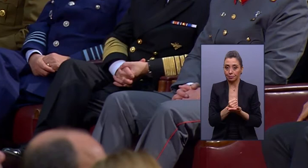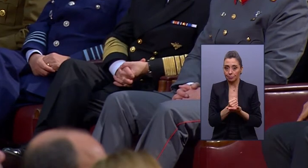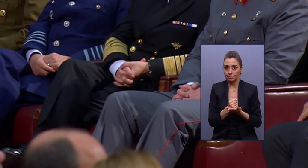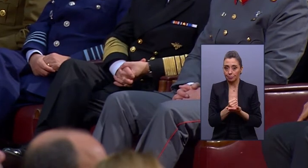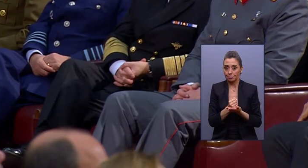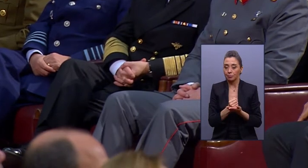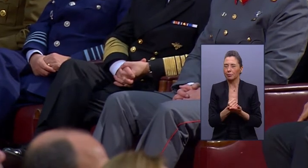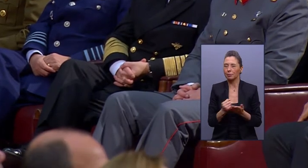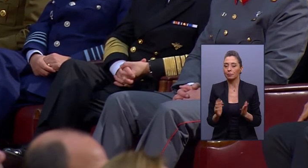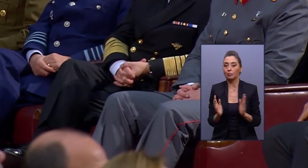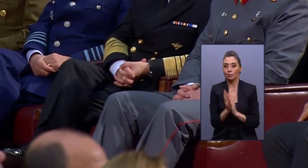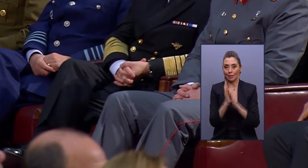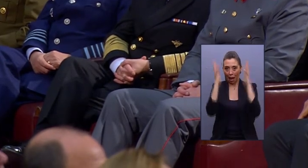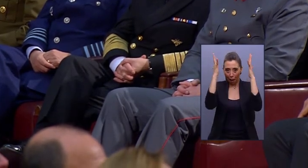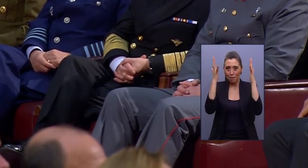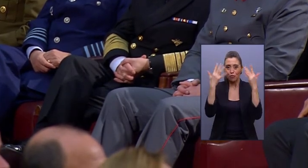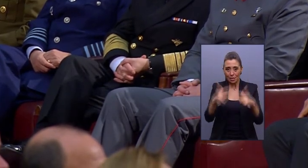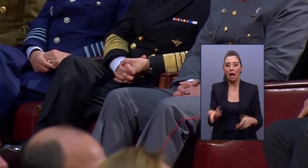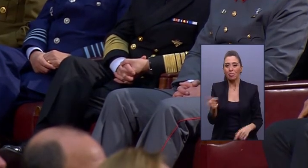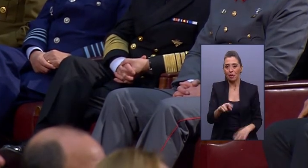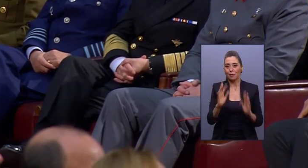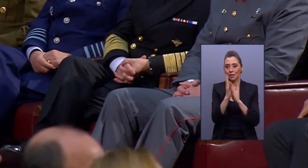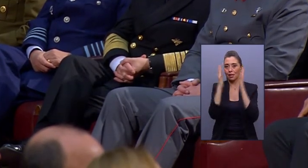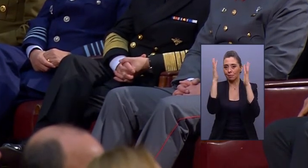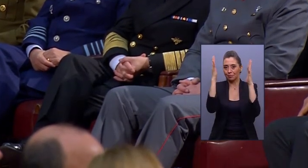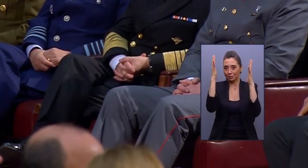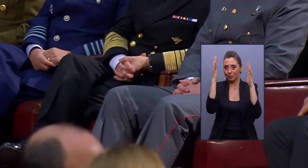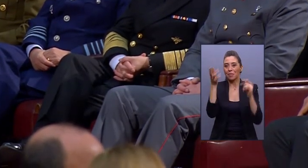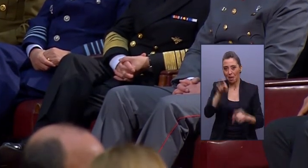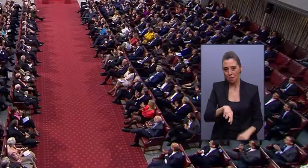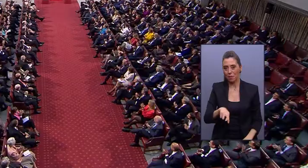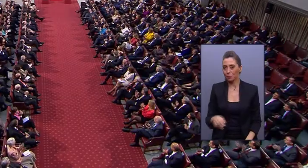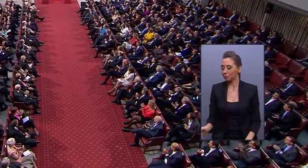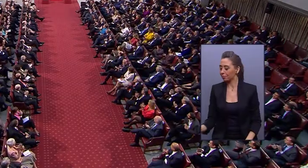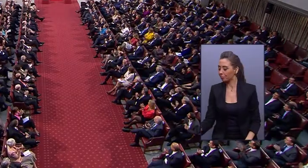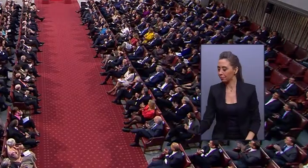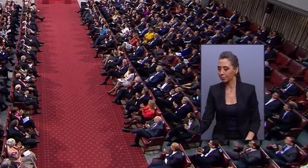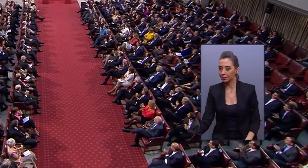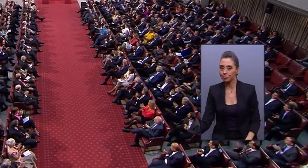ya los aplaudimos, pero podemos volver a aplaudirlos a todos ellos.